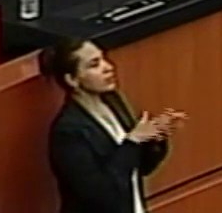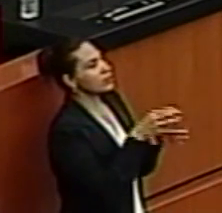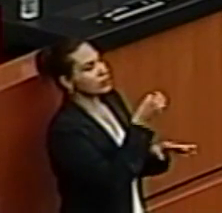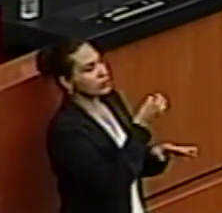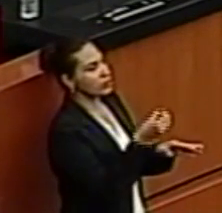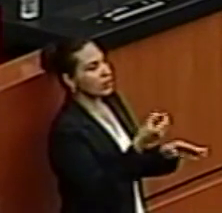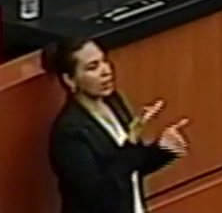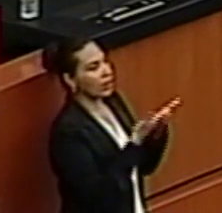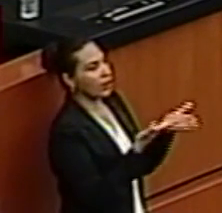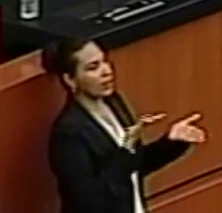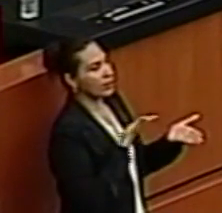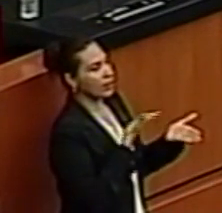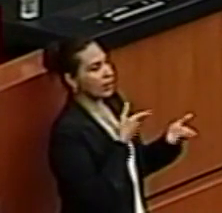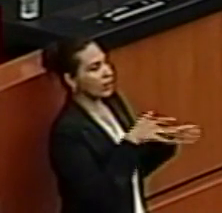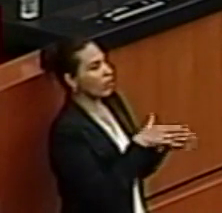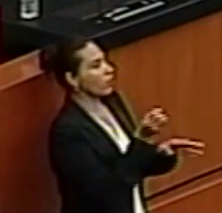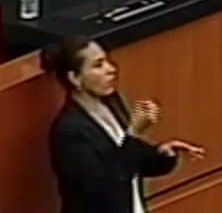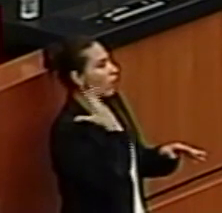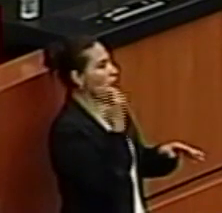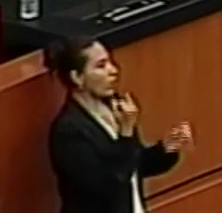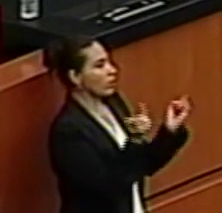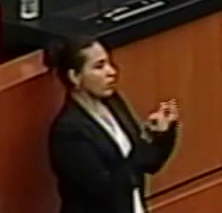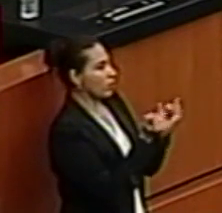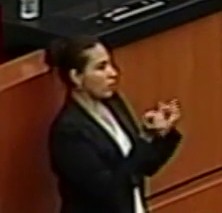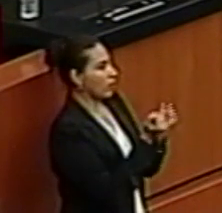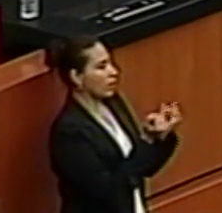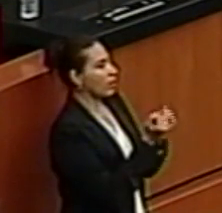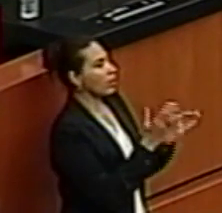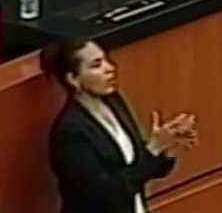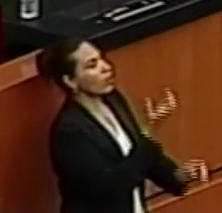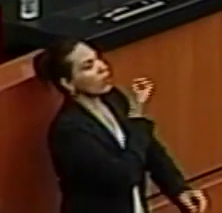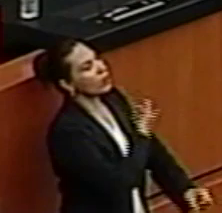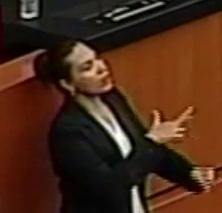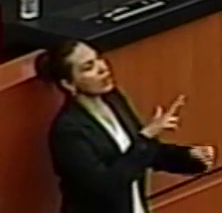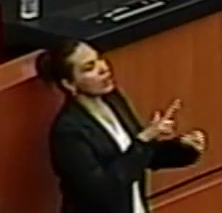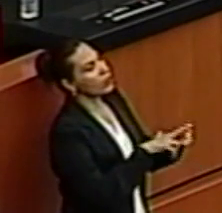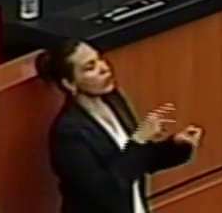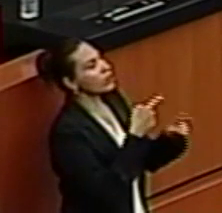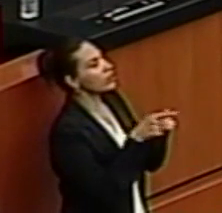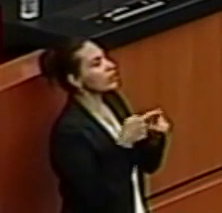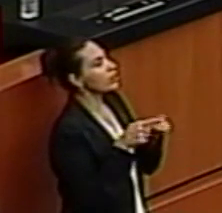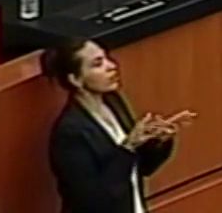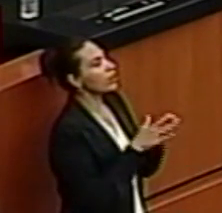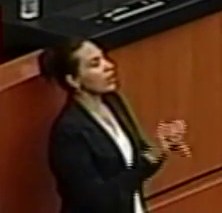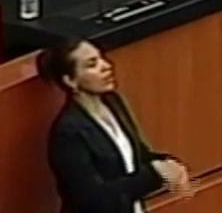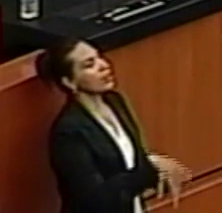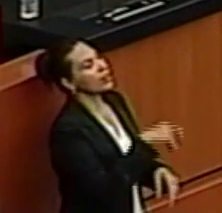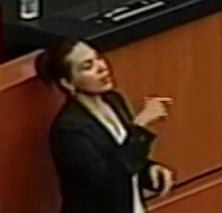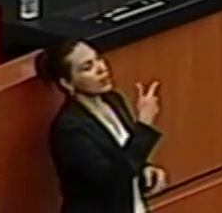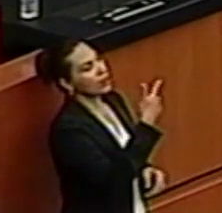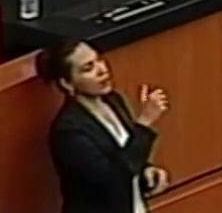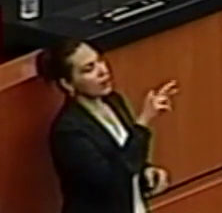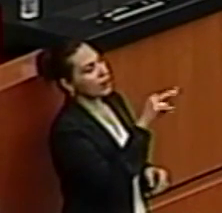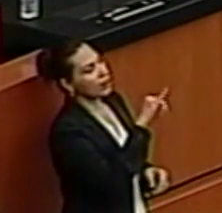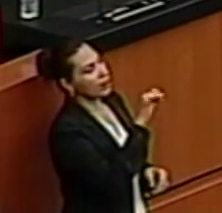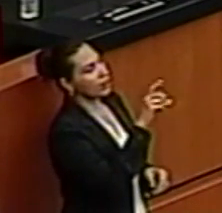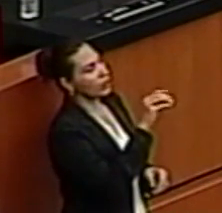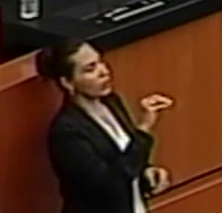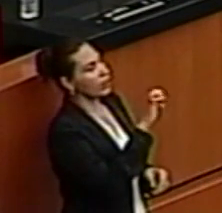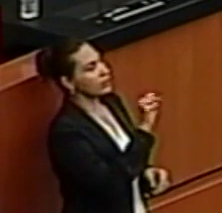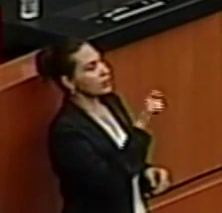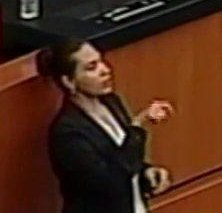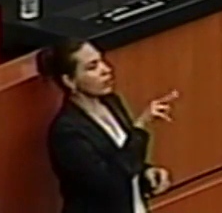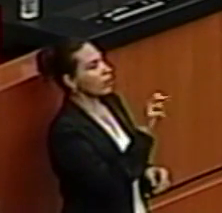organización de este foro. Y desde luego, al coordinador ejecutivo del IBD, Gerardo Esquivel